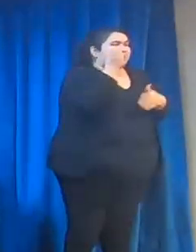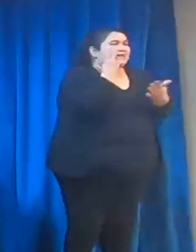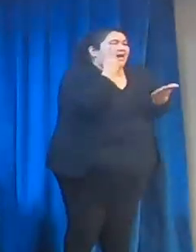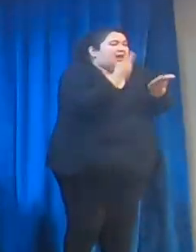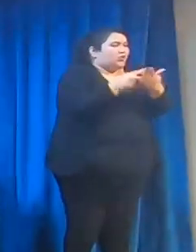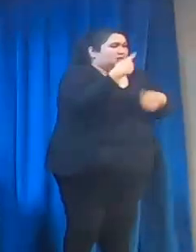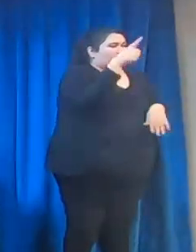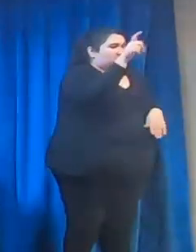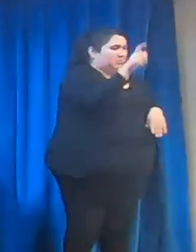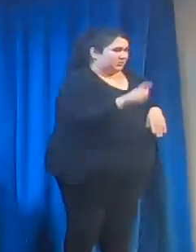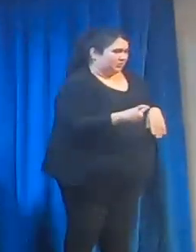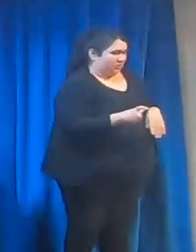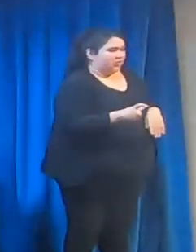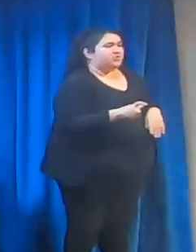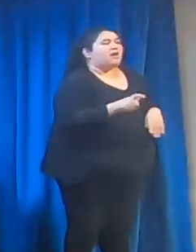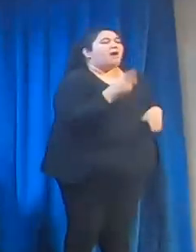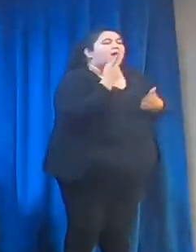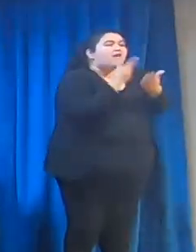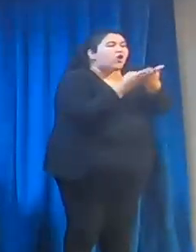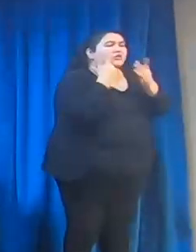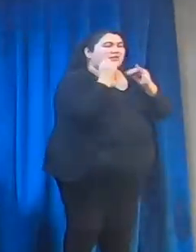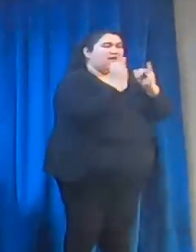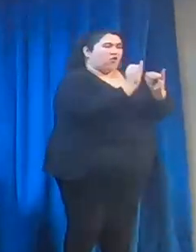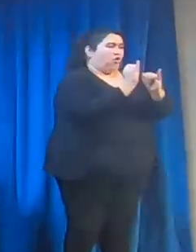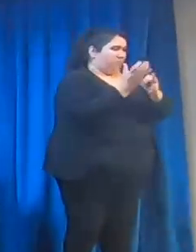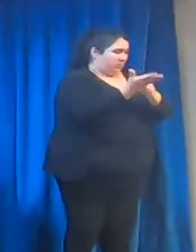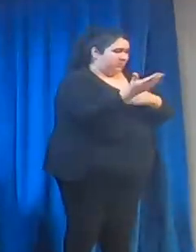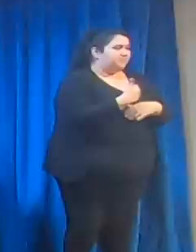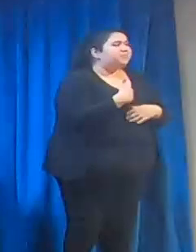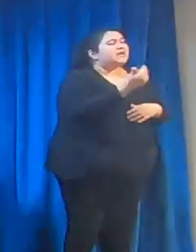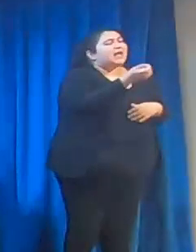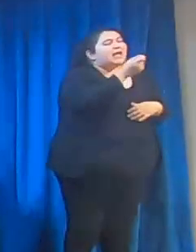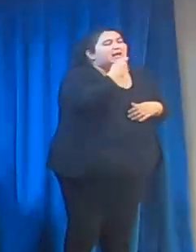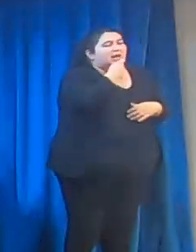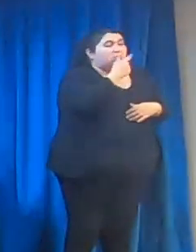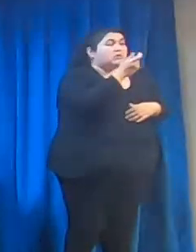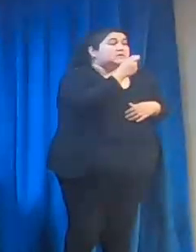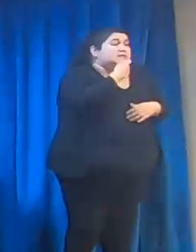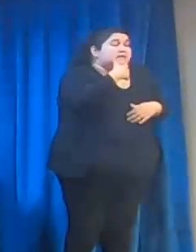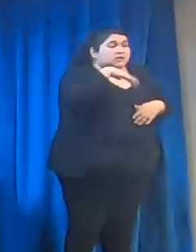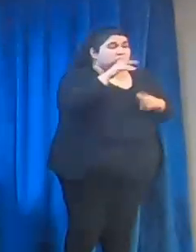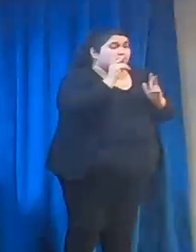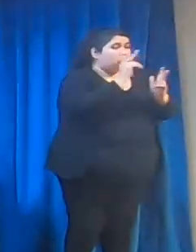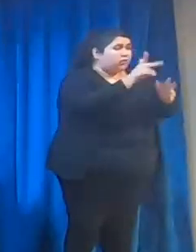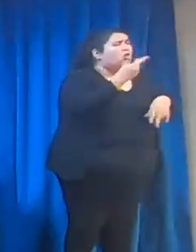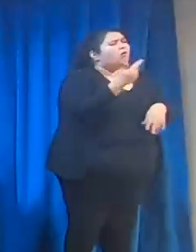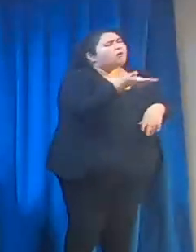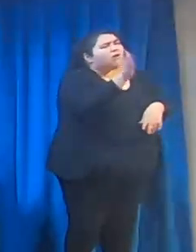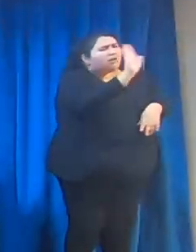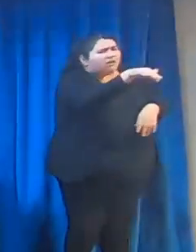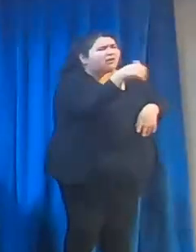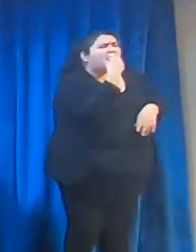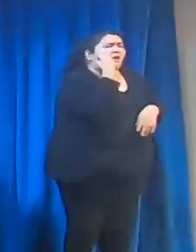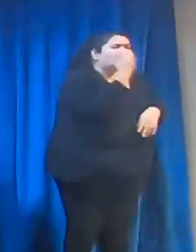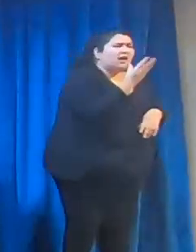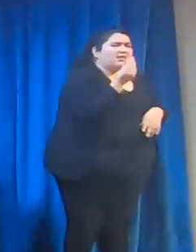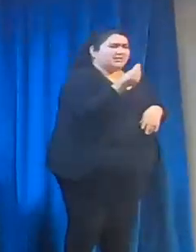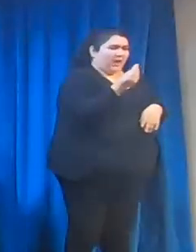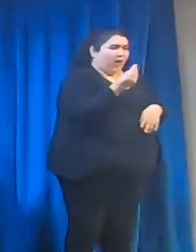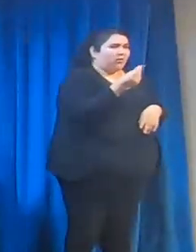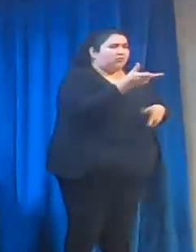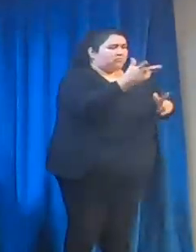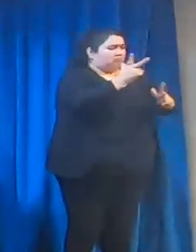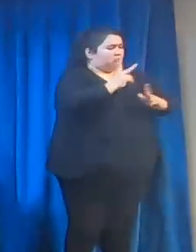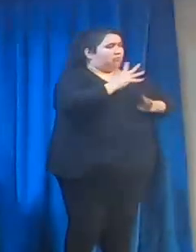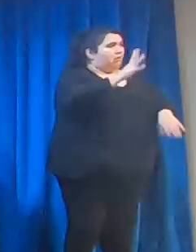otro, al pibe, reconocerlo. Lo voy a poner como ejemplo. Cuando uno le dice a un pibe, che, ¿cómo te fue el sábado? Y el pibe por